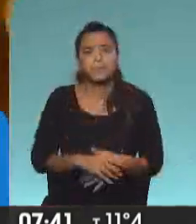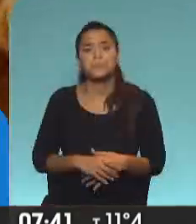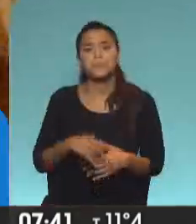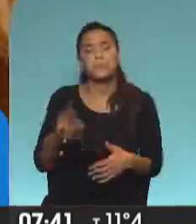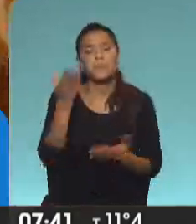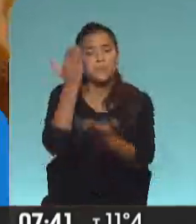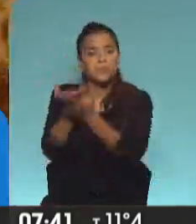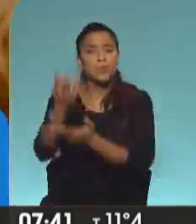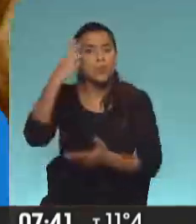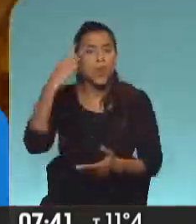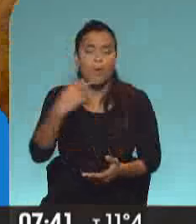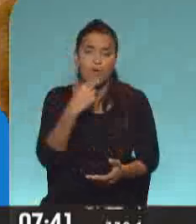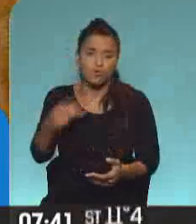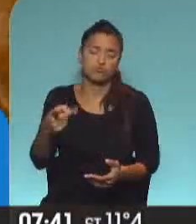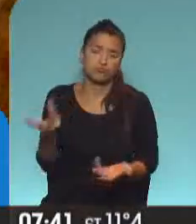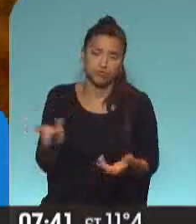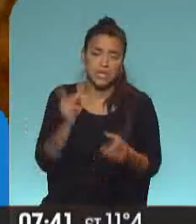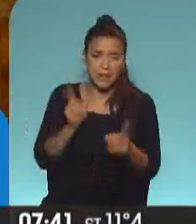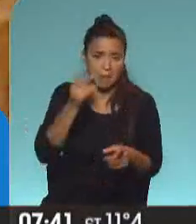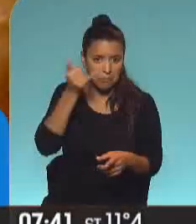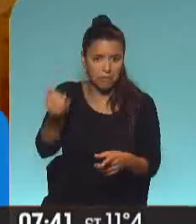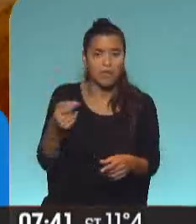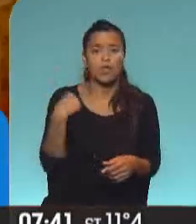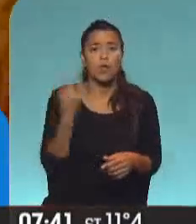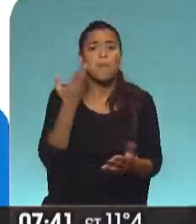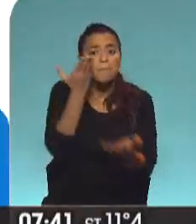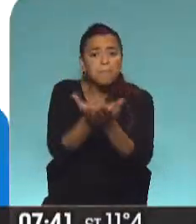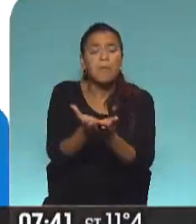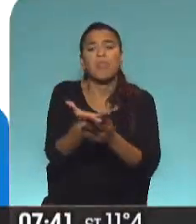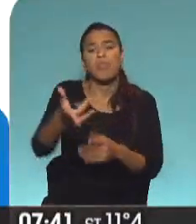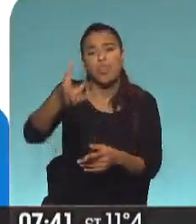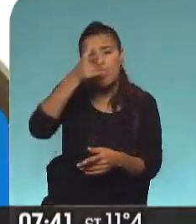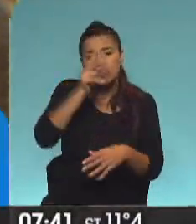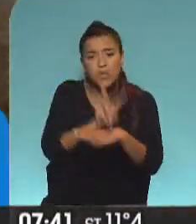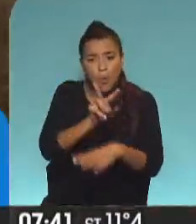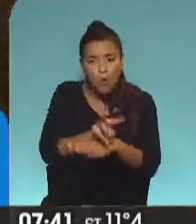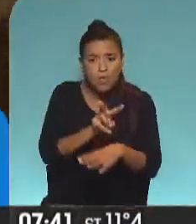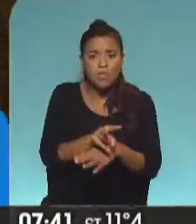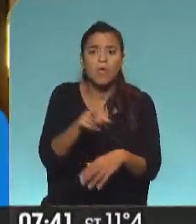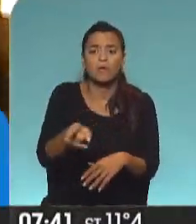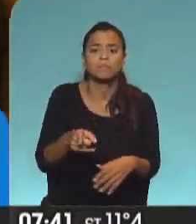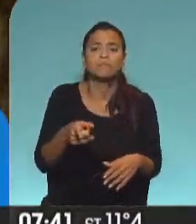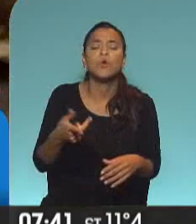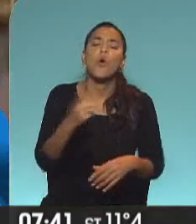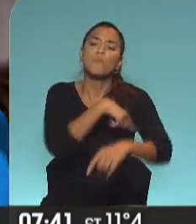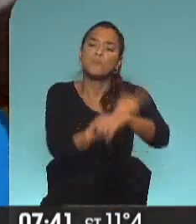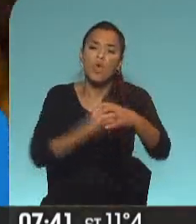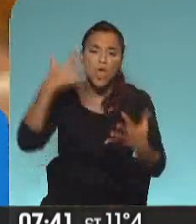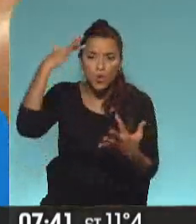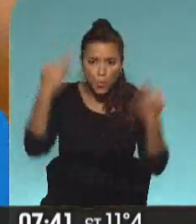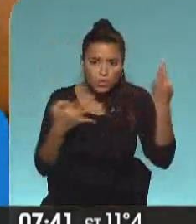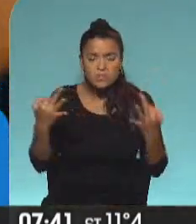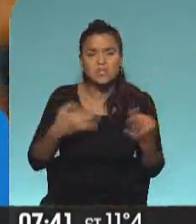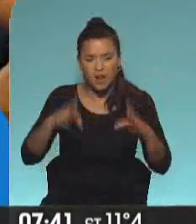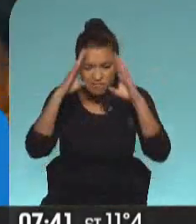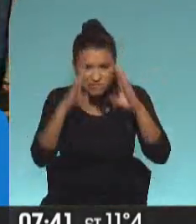Solicitar el 911 como Fuerza Nacional. Nuestro pedido es que las fuerzas de seguridad y el Poder Judicial escuche